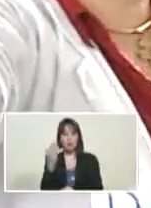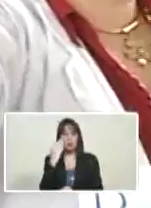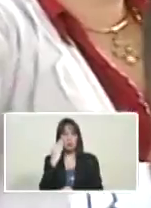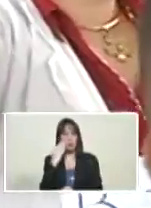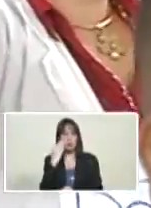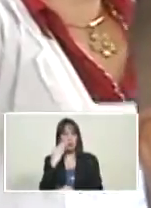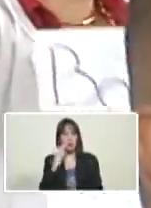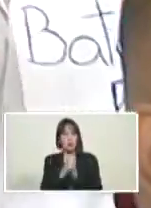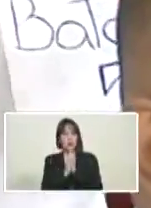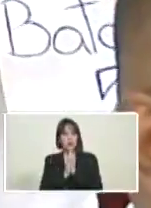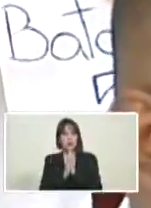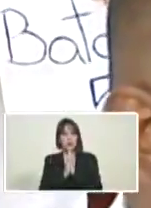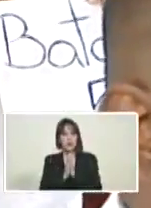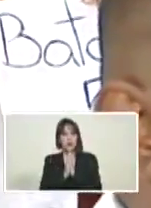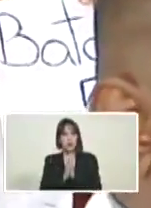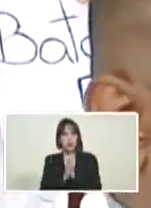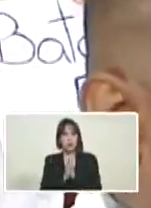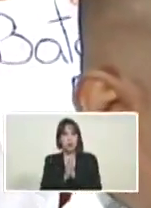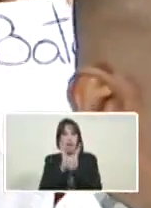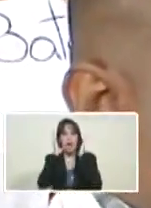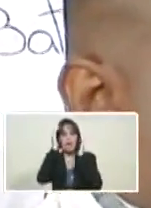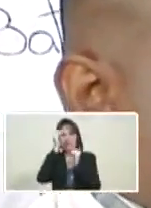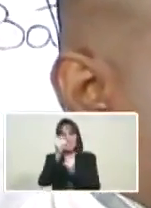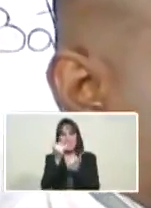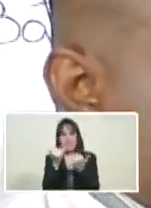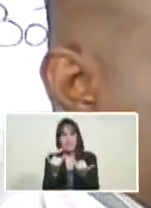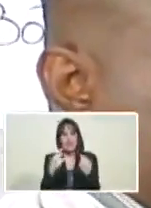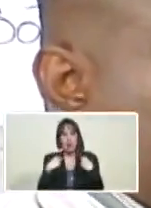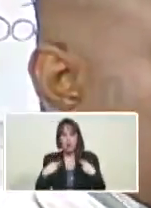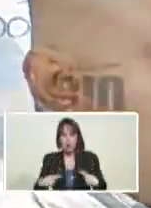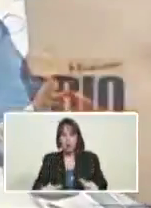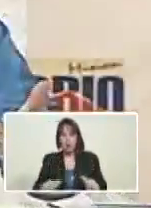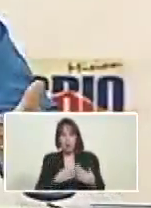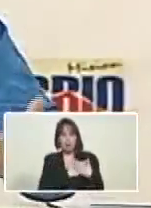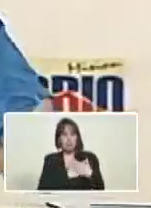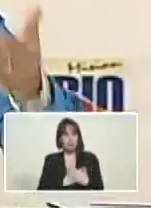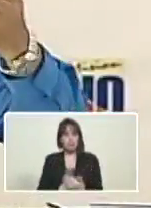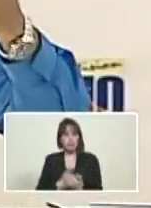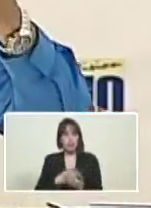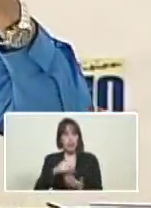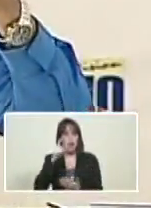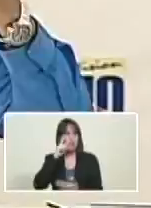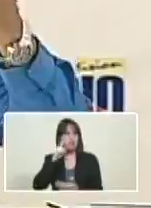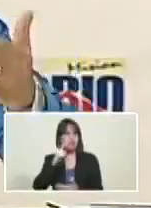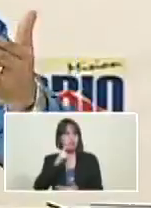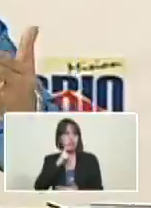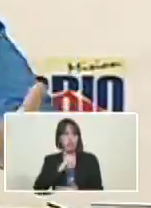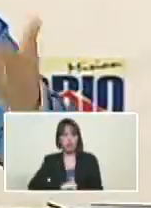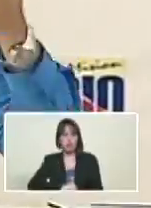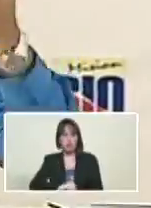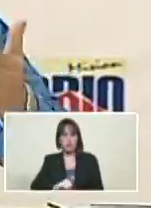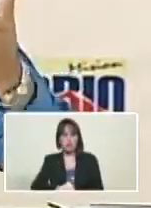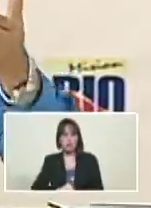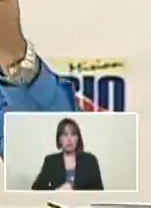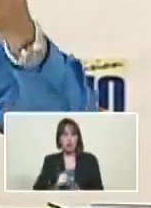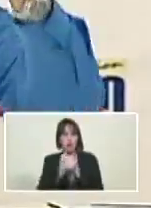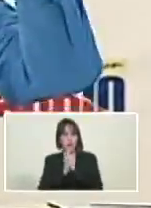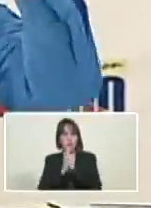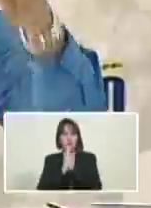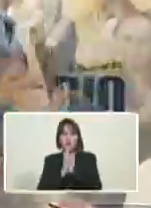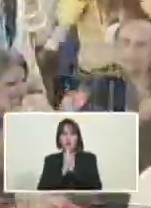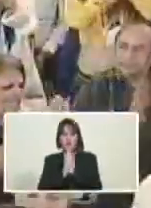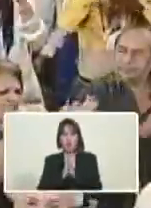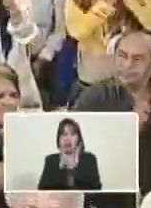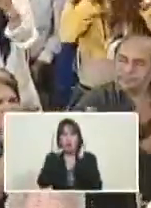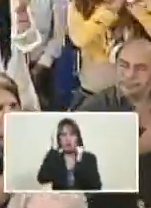por favor, atiendan de manera humana a las parturientas, a las mujeres embarazadas, por el amor de